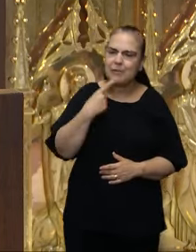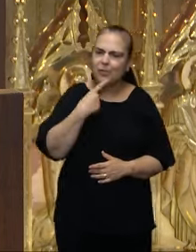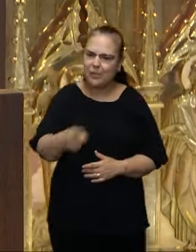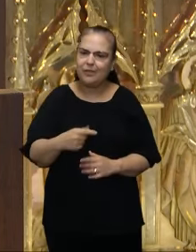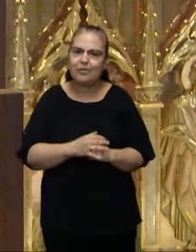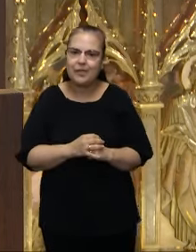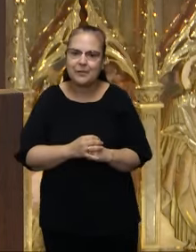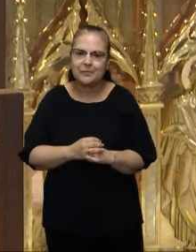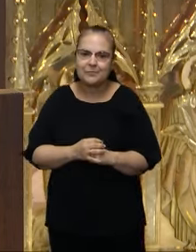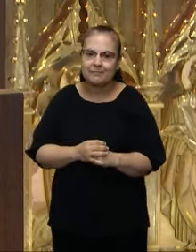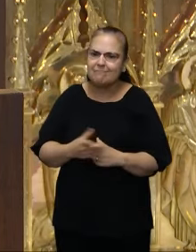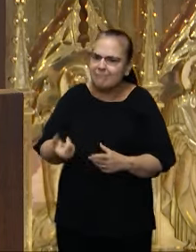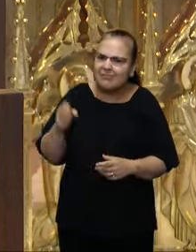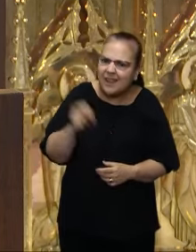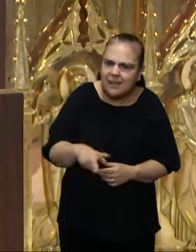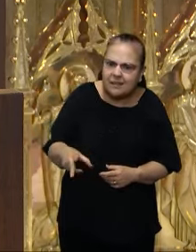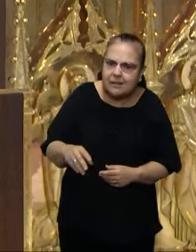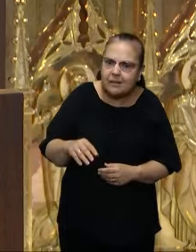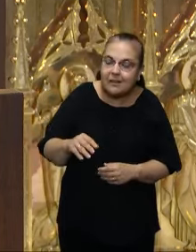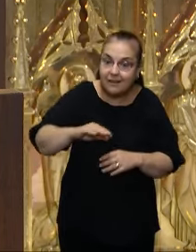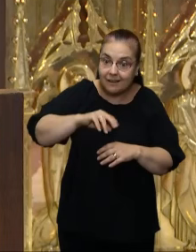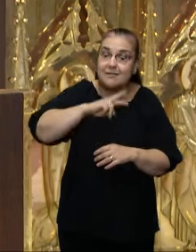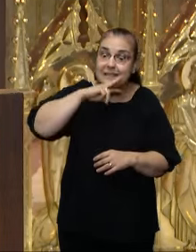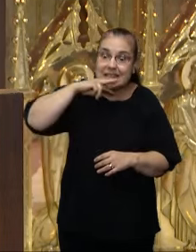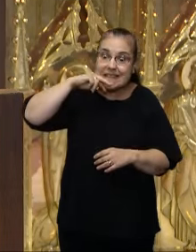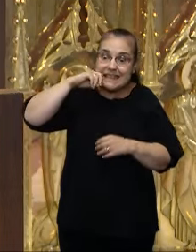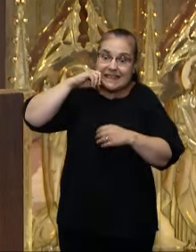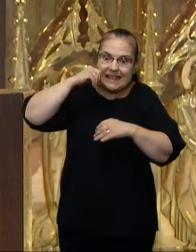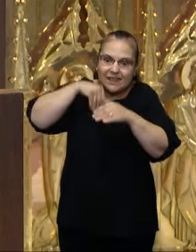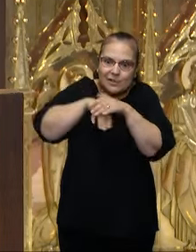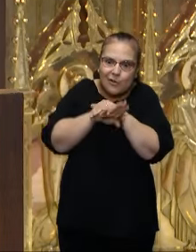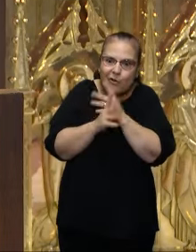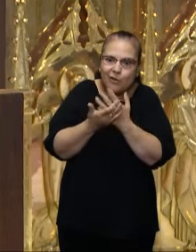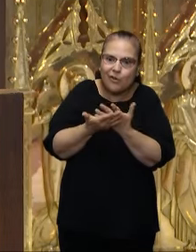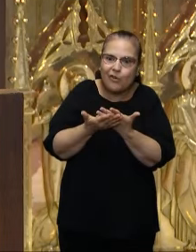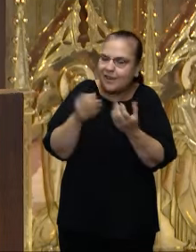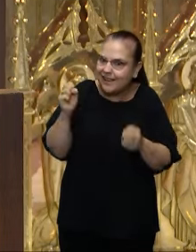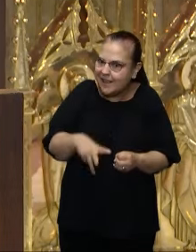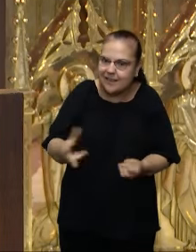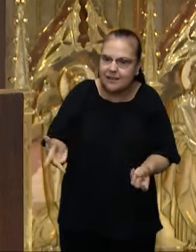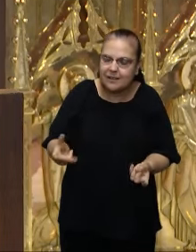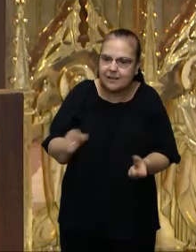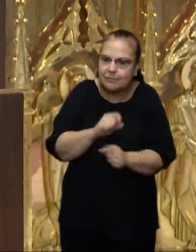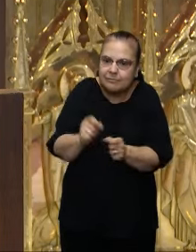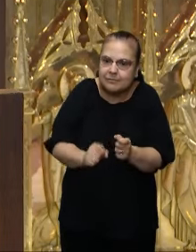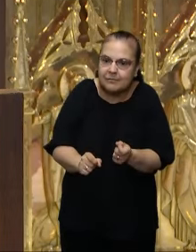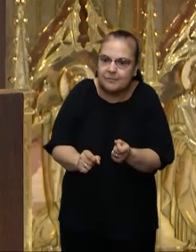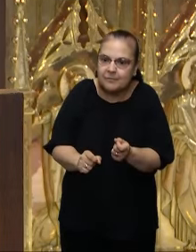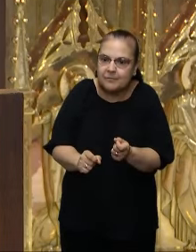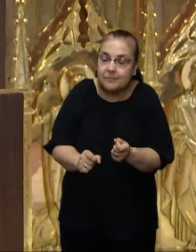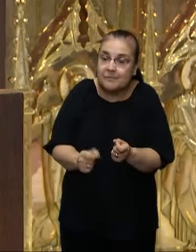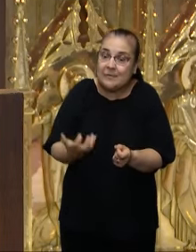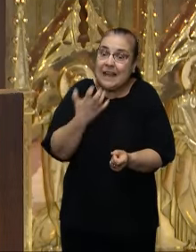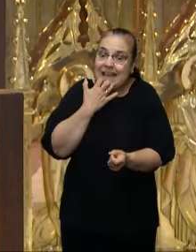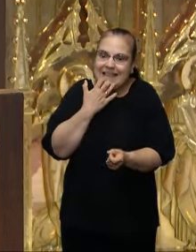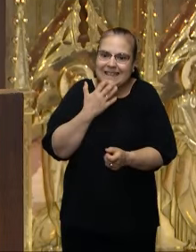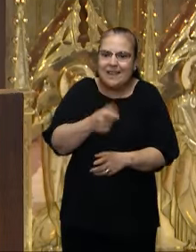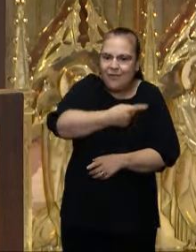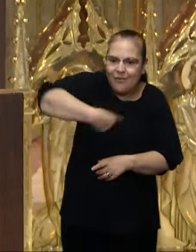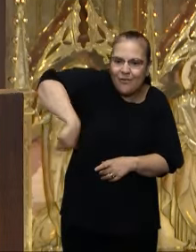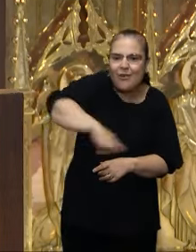tesoro? ¿Quién es? Ese es el problema. Esa es la cuestión. Si nuestro